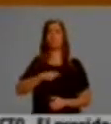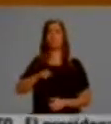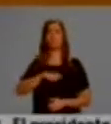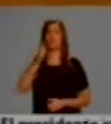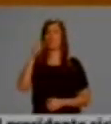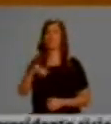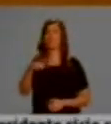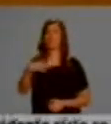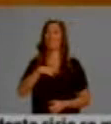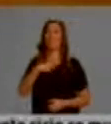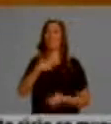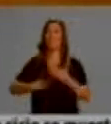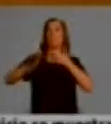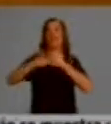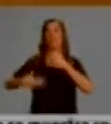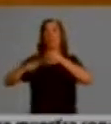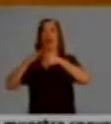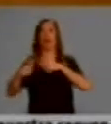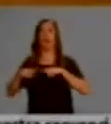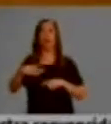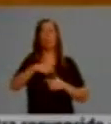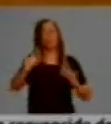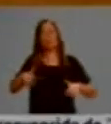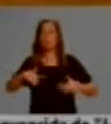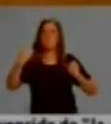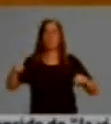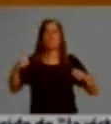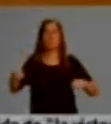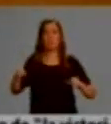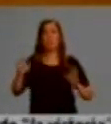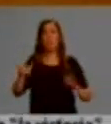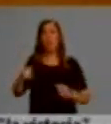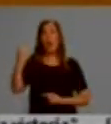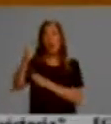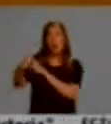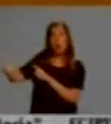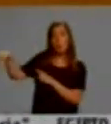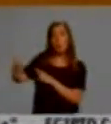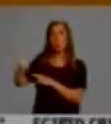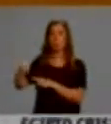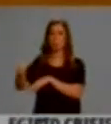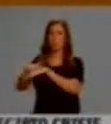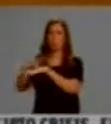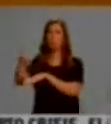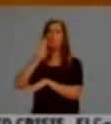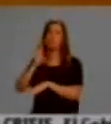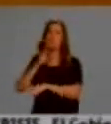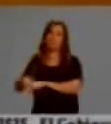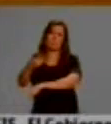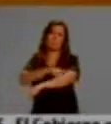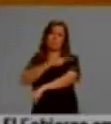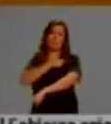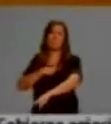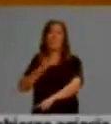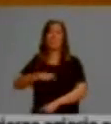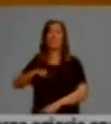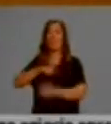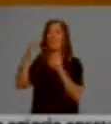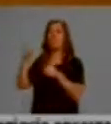por encima de nuestras posibilidades. Algunos en este país se han corrompido por encima de las posibilidades del país.